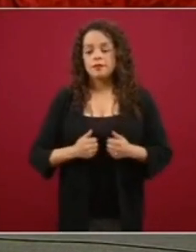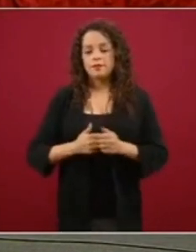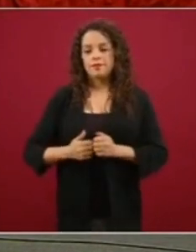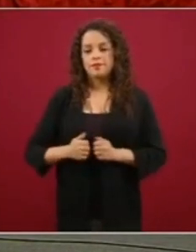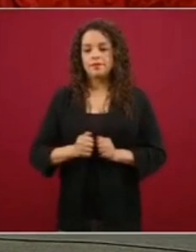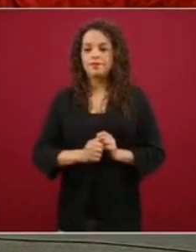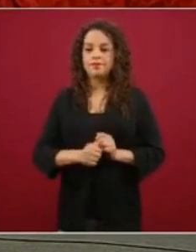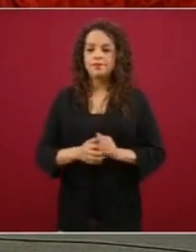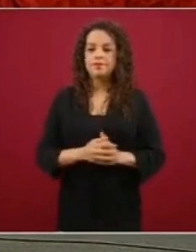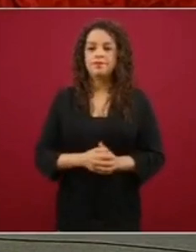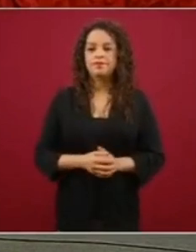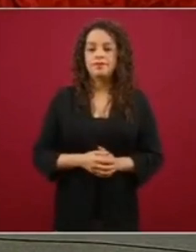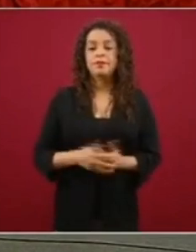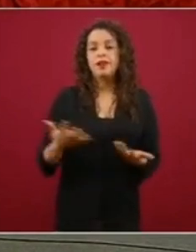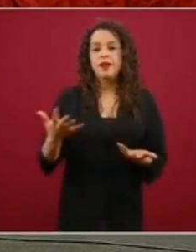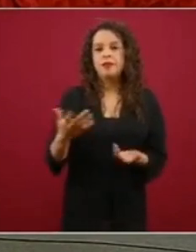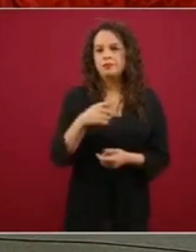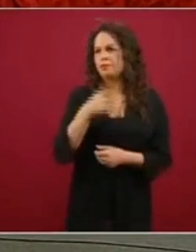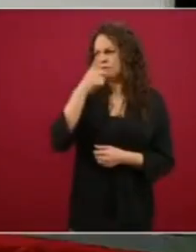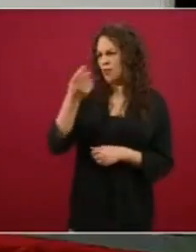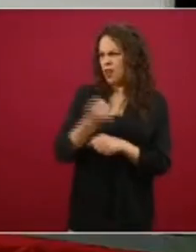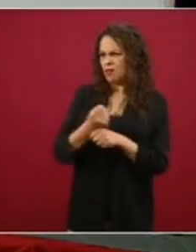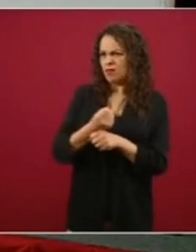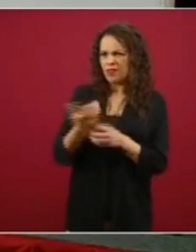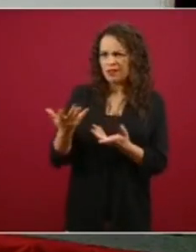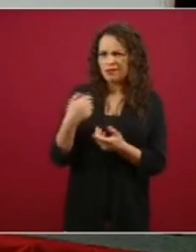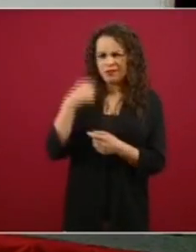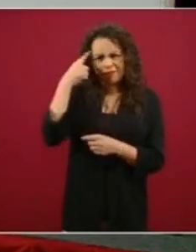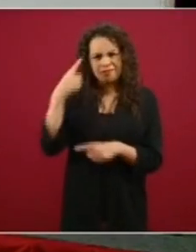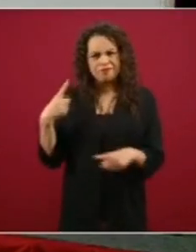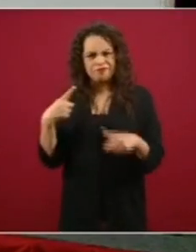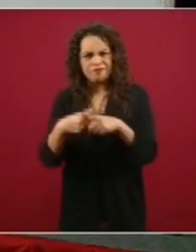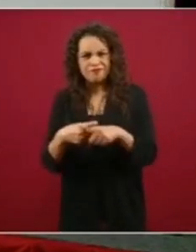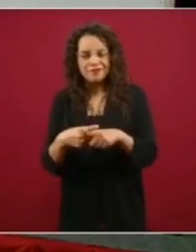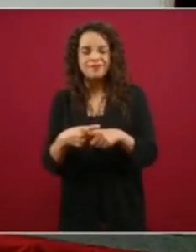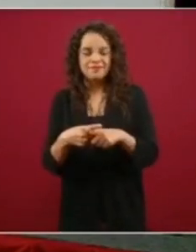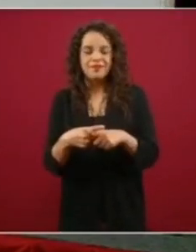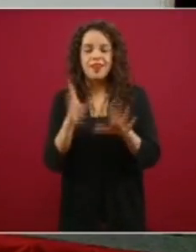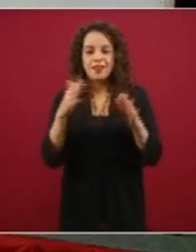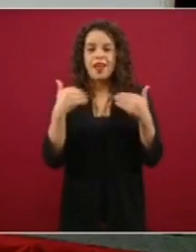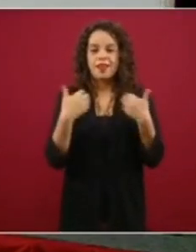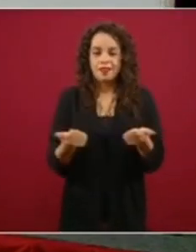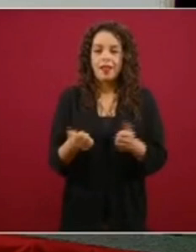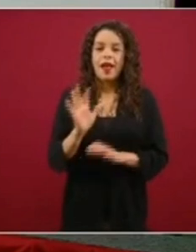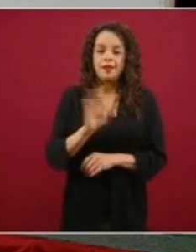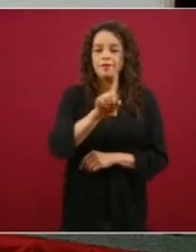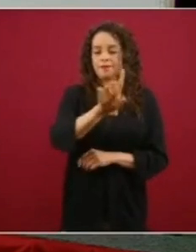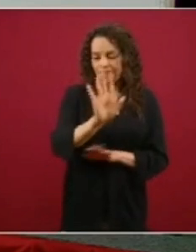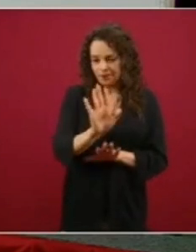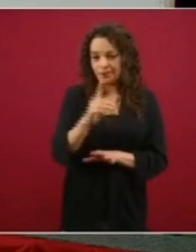me llamó la disculpa. Atención porque cuando escuché lo de amarillo, no los… Ajá. Bueno, a ver,